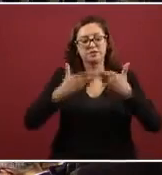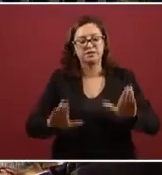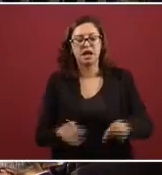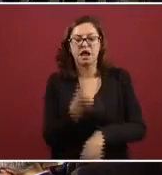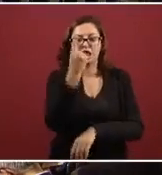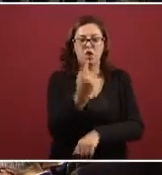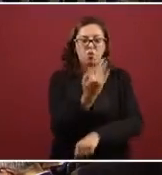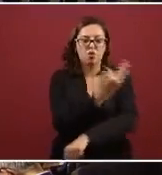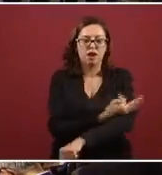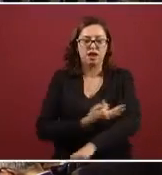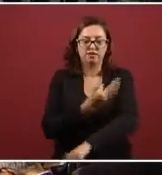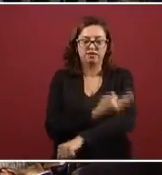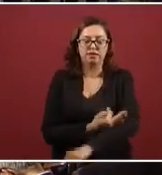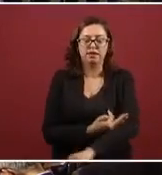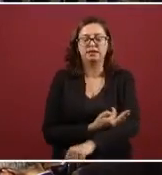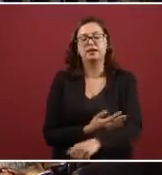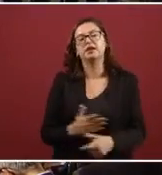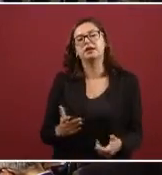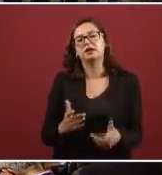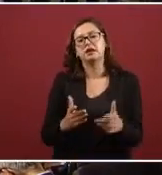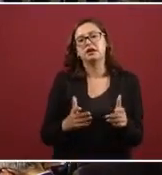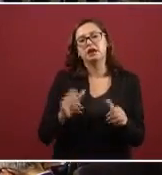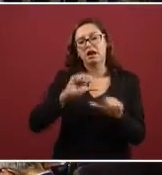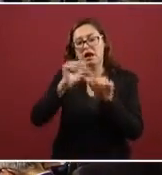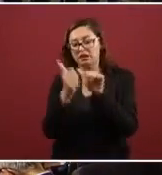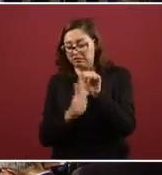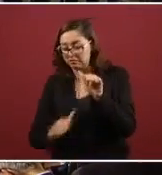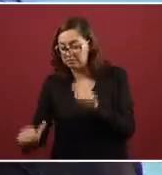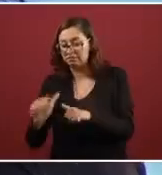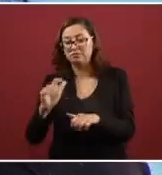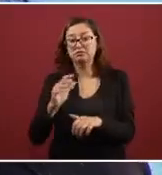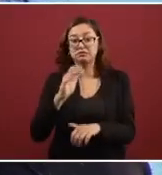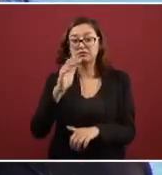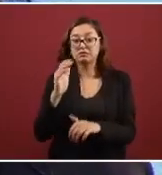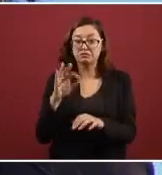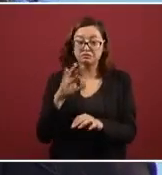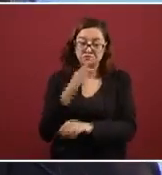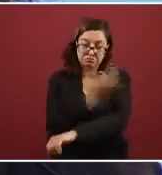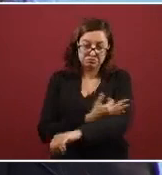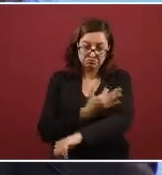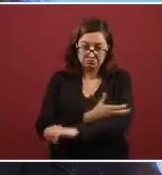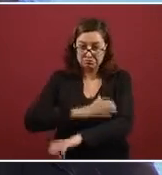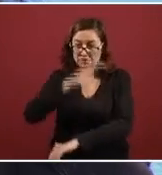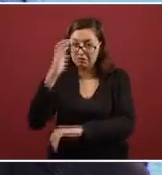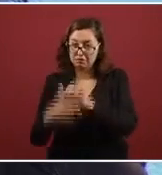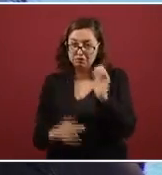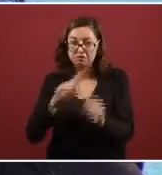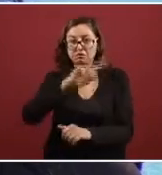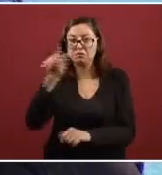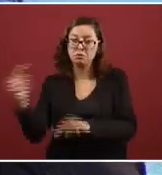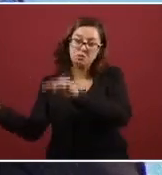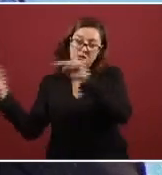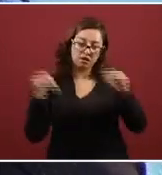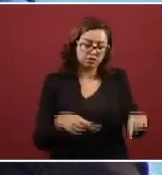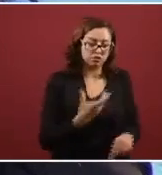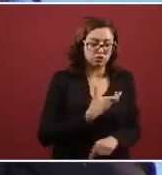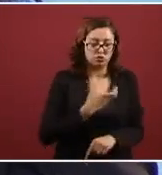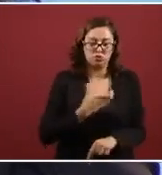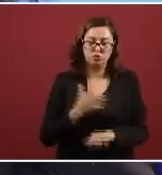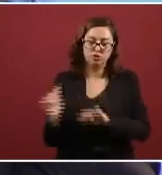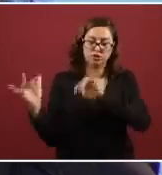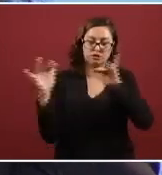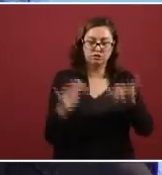el programa antes del grito para que la gente que esté allá pueda asistir al Zócalo. Asimismo, estarán las pantallas para